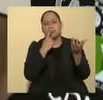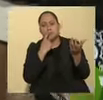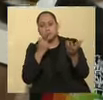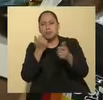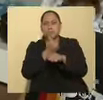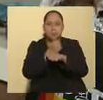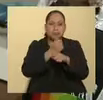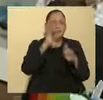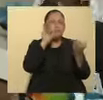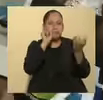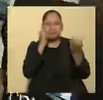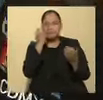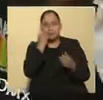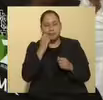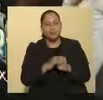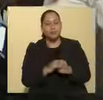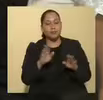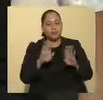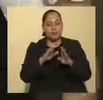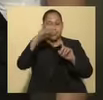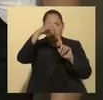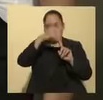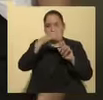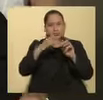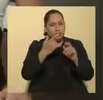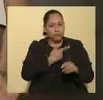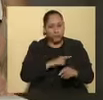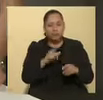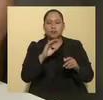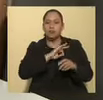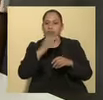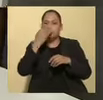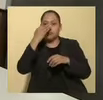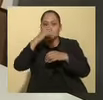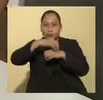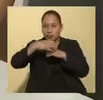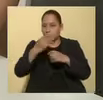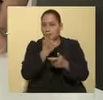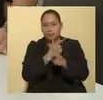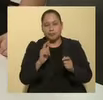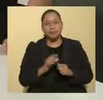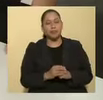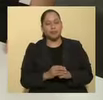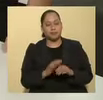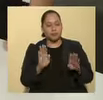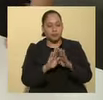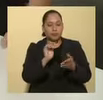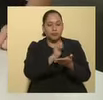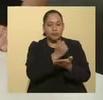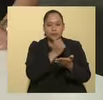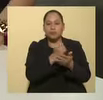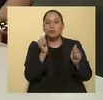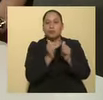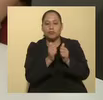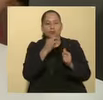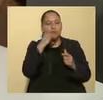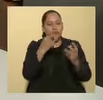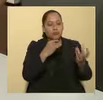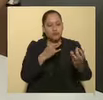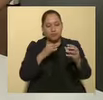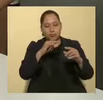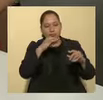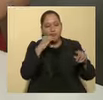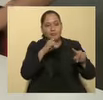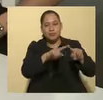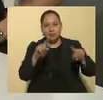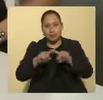naranja. Si no les gusta champiñón, le podríamos agregar brócoli. Oye, qué padre, un arroz con puros pimientos morrones de colores. De colores,